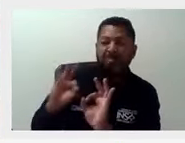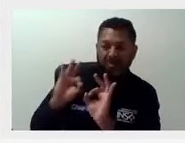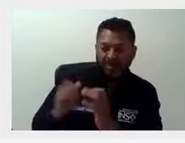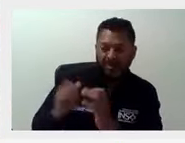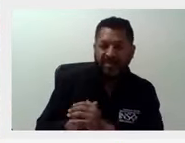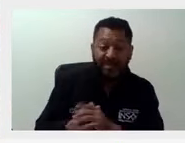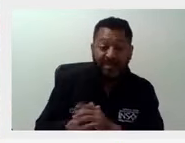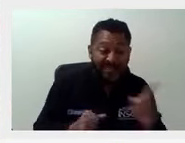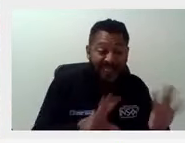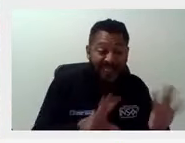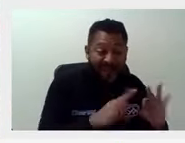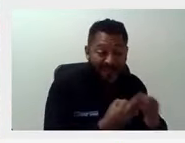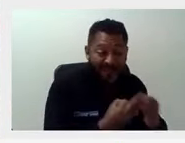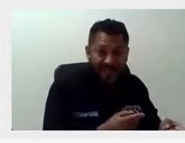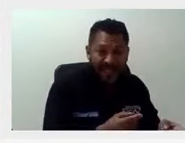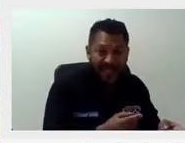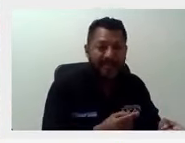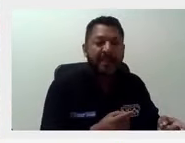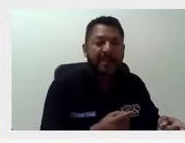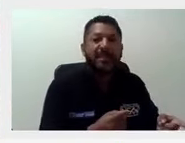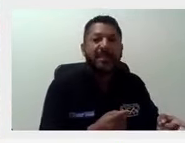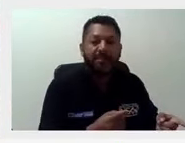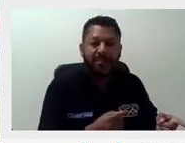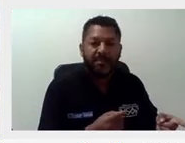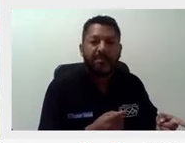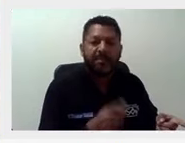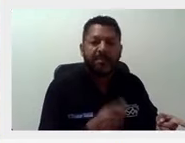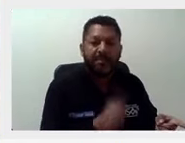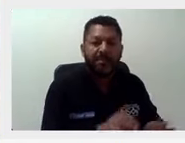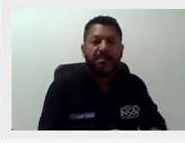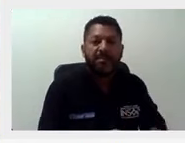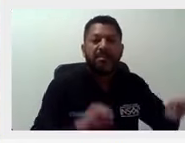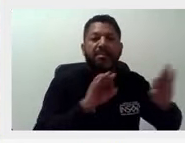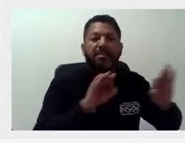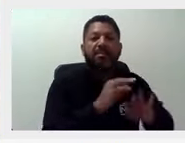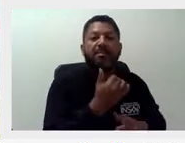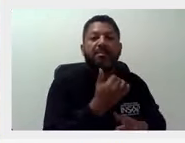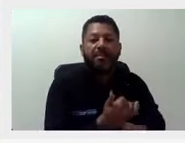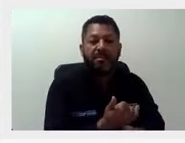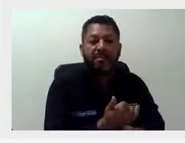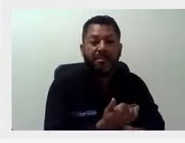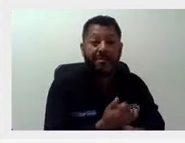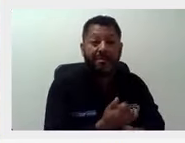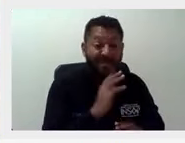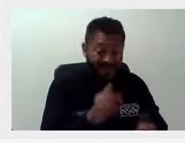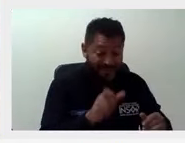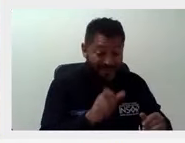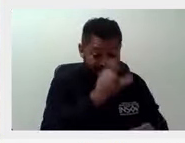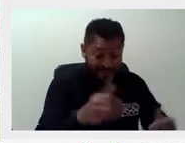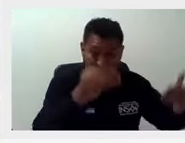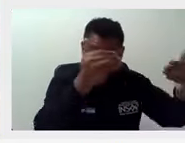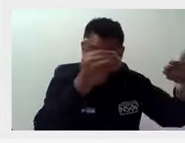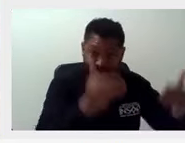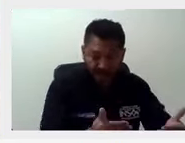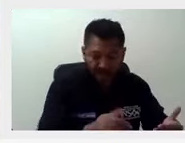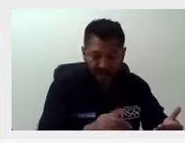familia, uno hay que tener en cuenta que generalmente la persona con discapacidad va a requerir